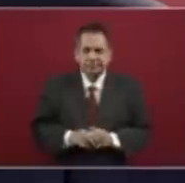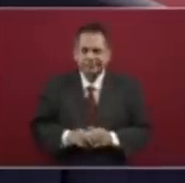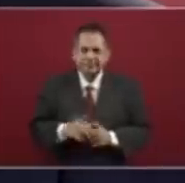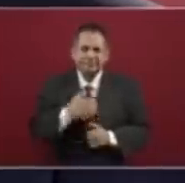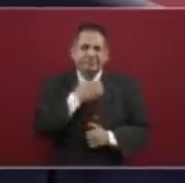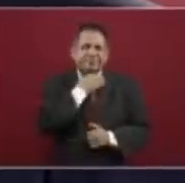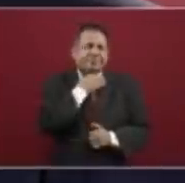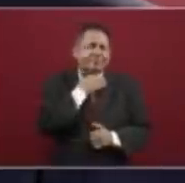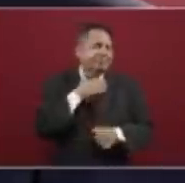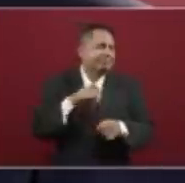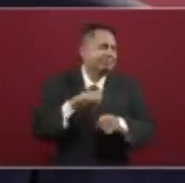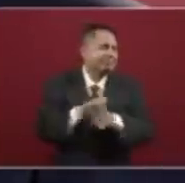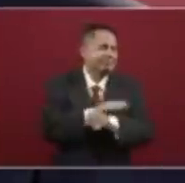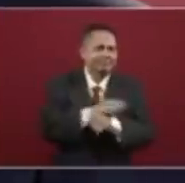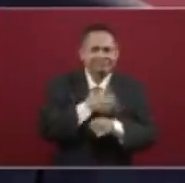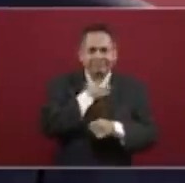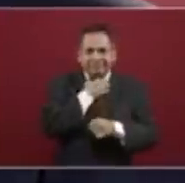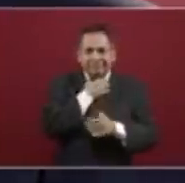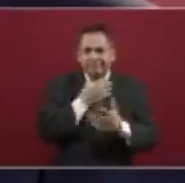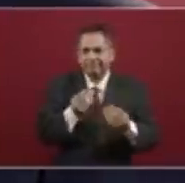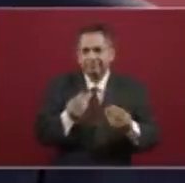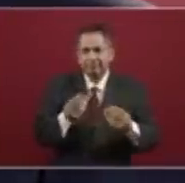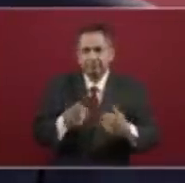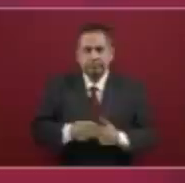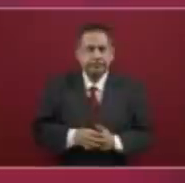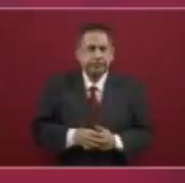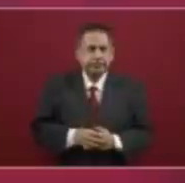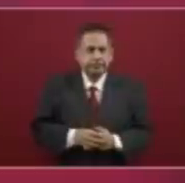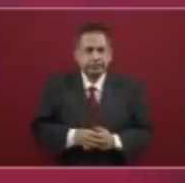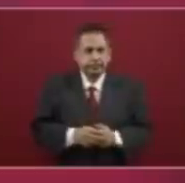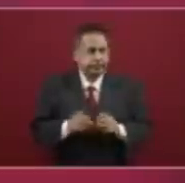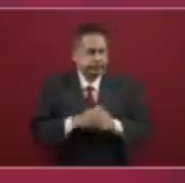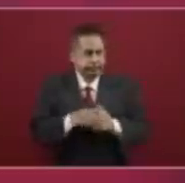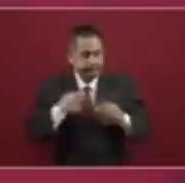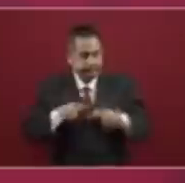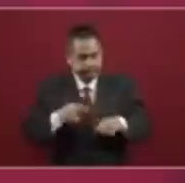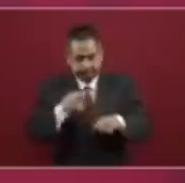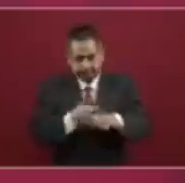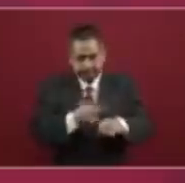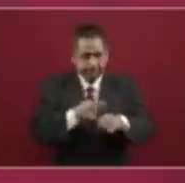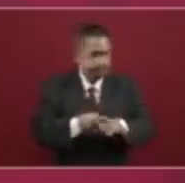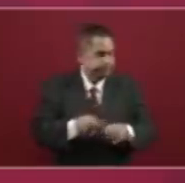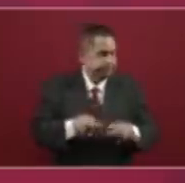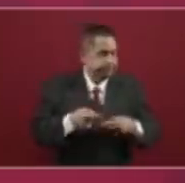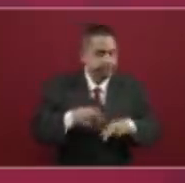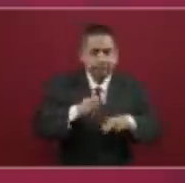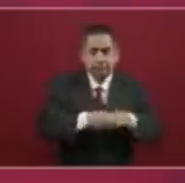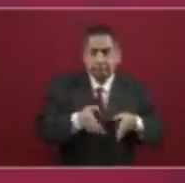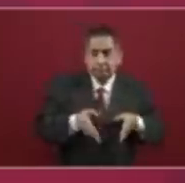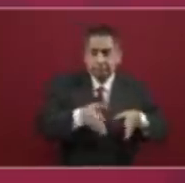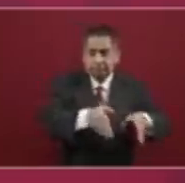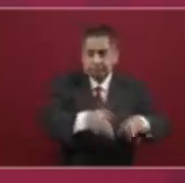saturados, muchos con pacientes en pasillos,